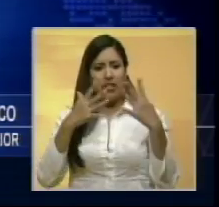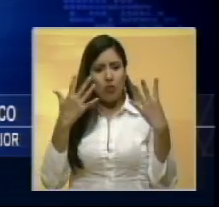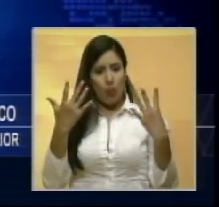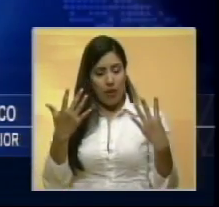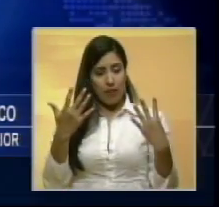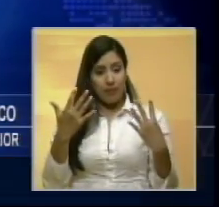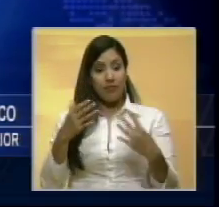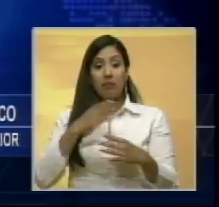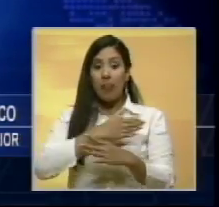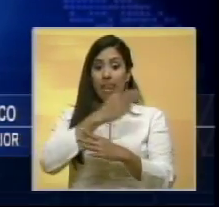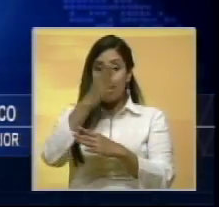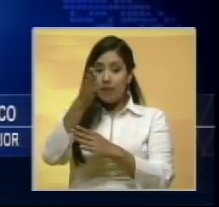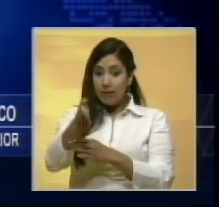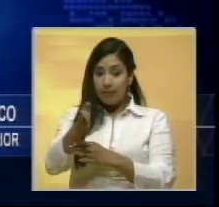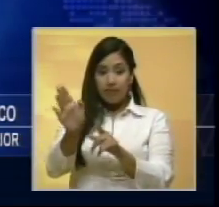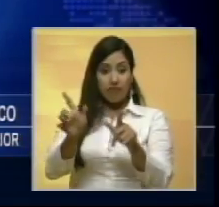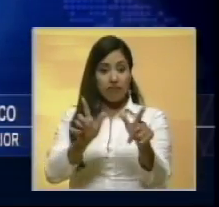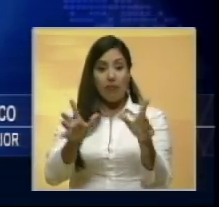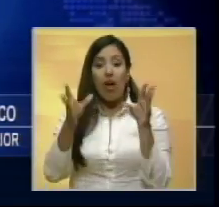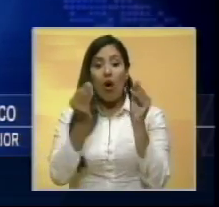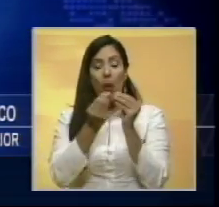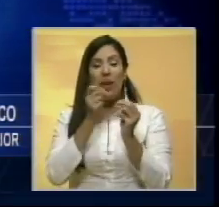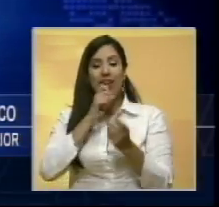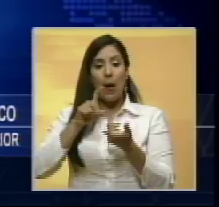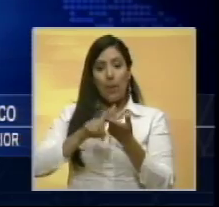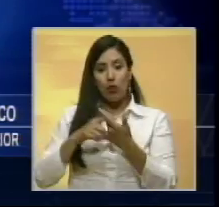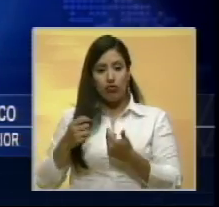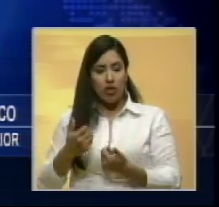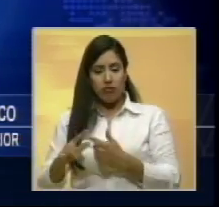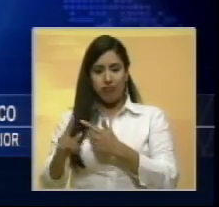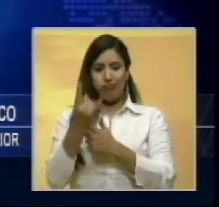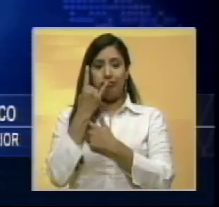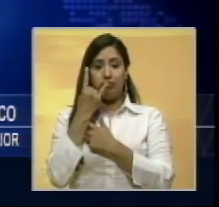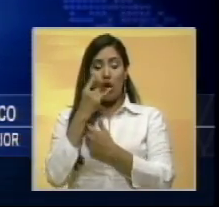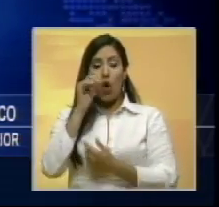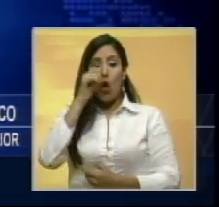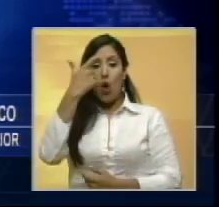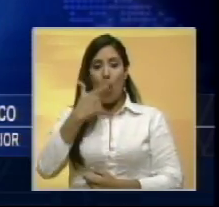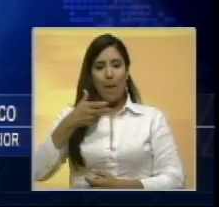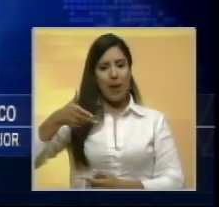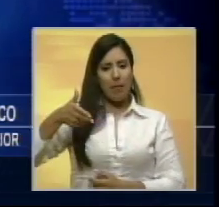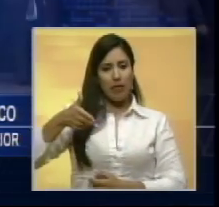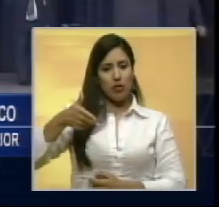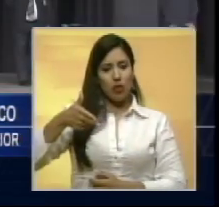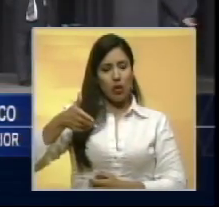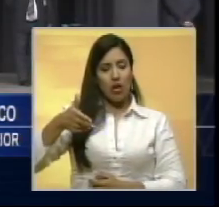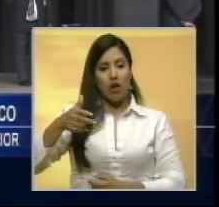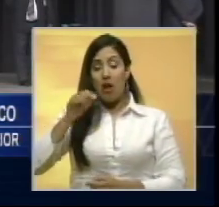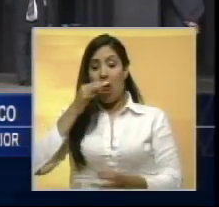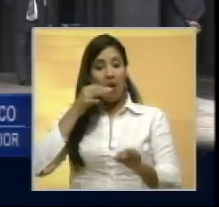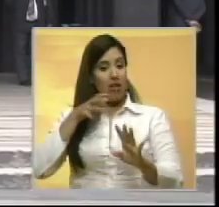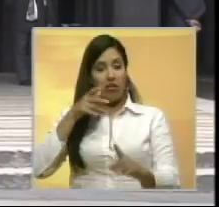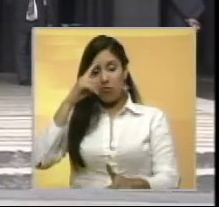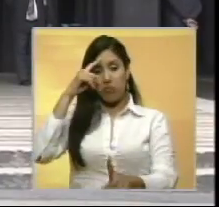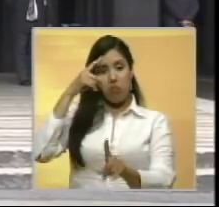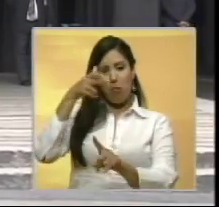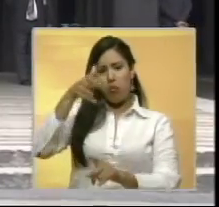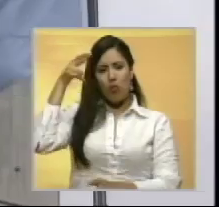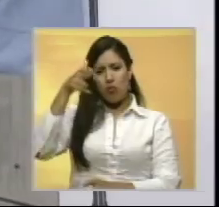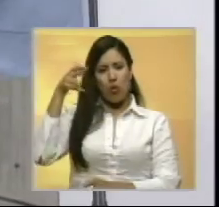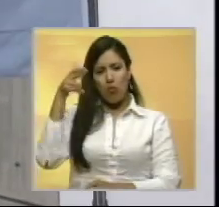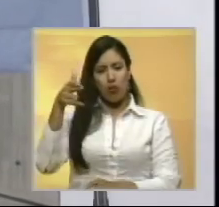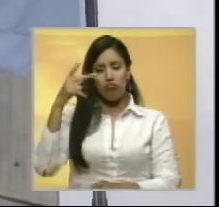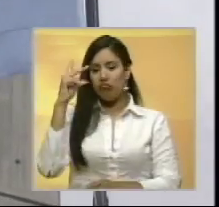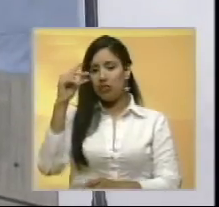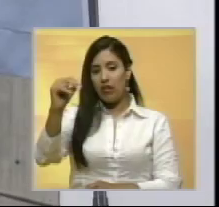urbanización. Al llegar al conjunto residencial acompañado por su esposa, fue sorprendido por un hombre armado, quien, sin mediar palabras, le disparó varias